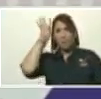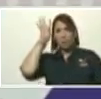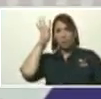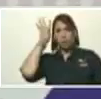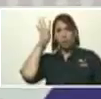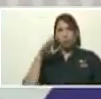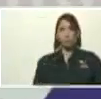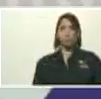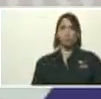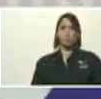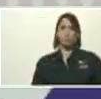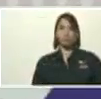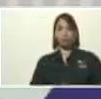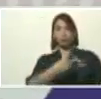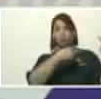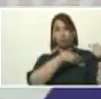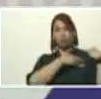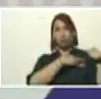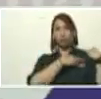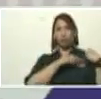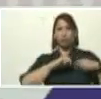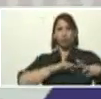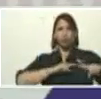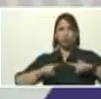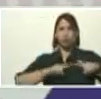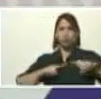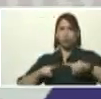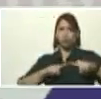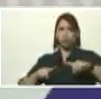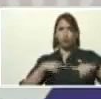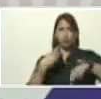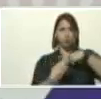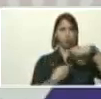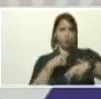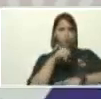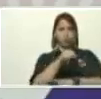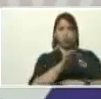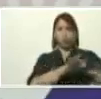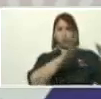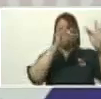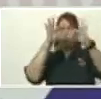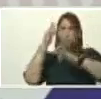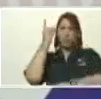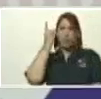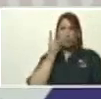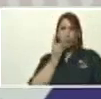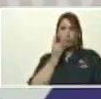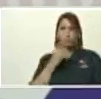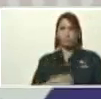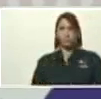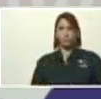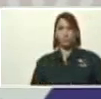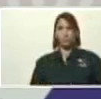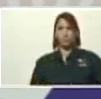de movilización de la Revolución Bolivariana, heredero de Darío Vivas.